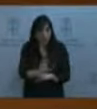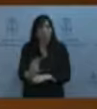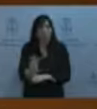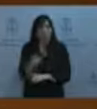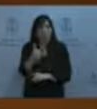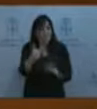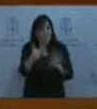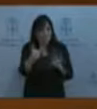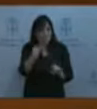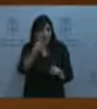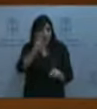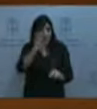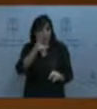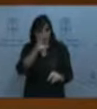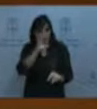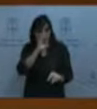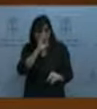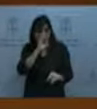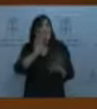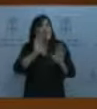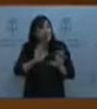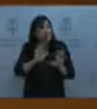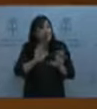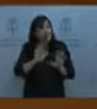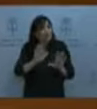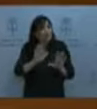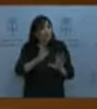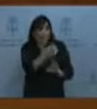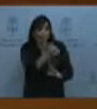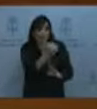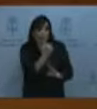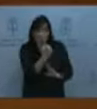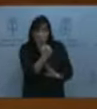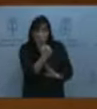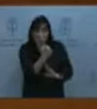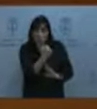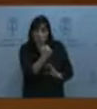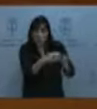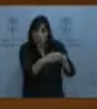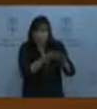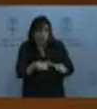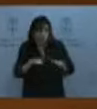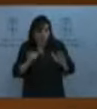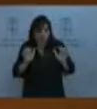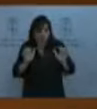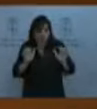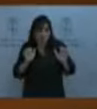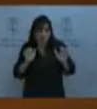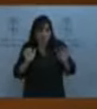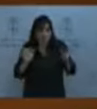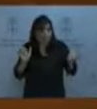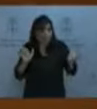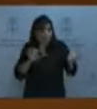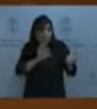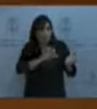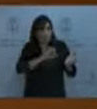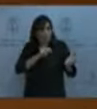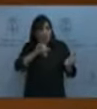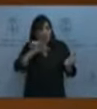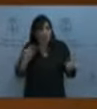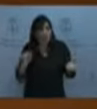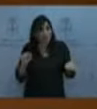pero no contó con su apoyo. Su grupo se abstuvo, señor García. Votaron en contra, es verdad,